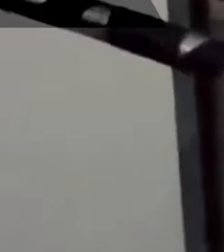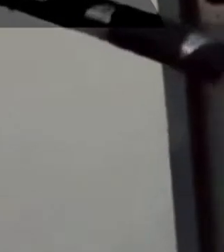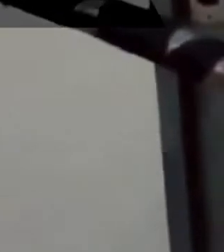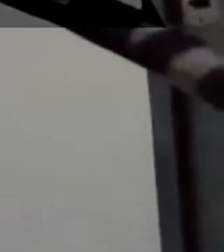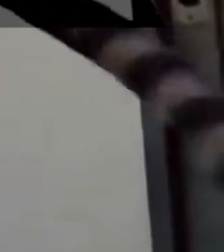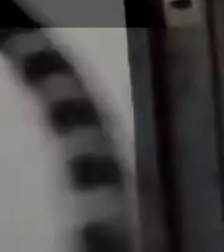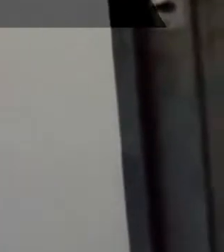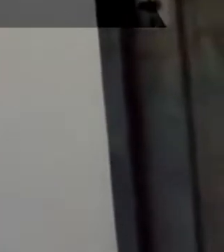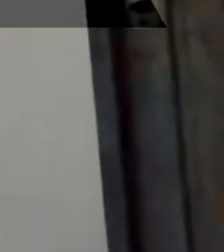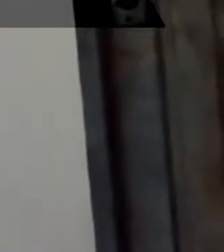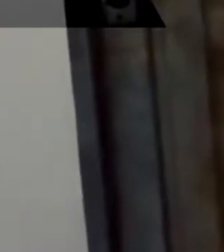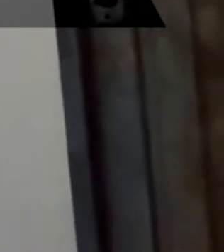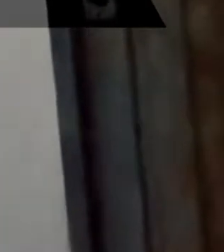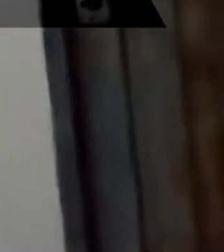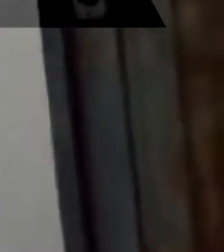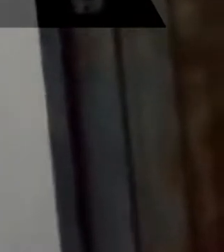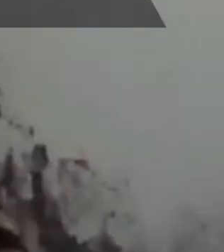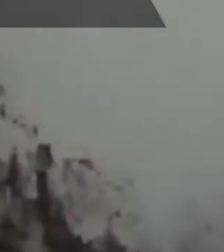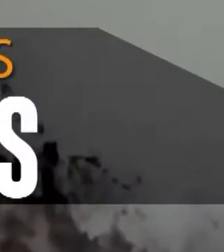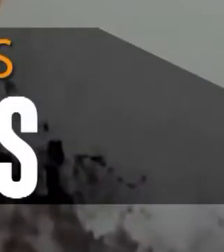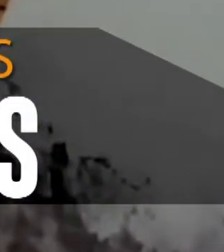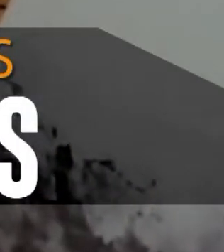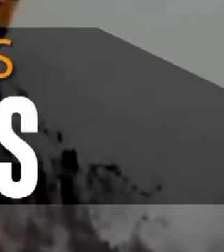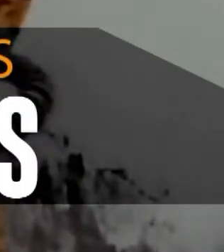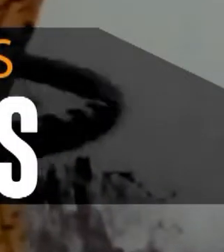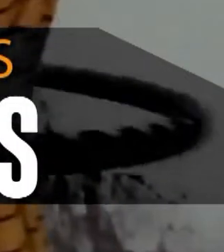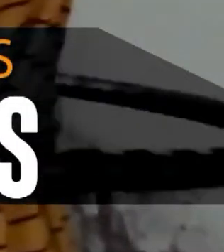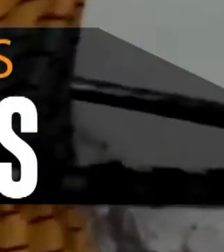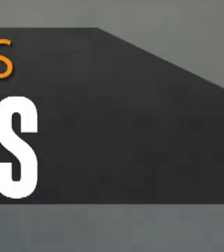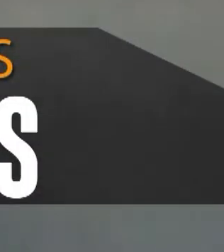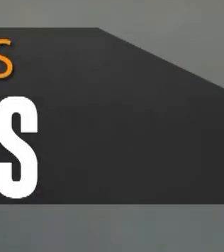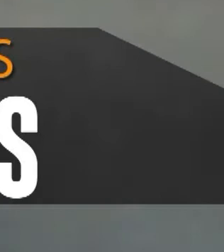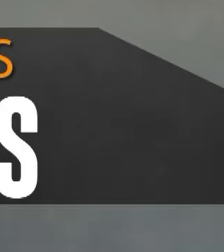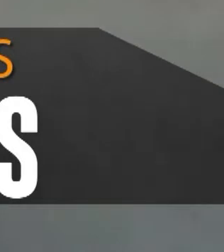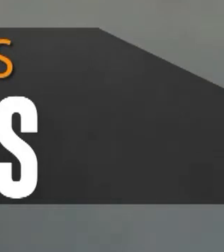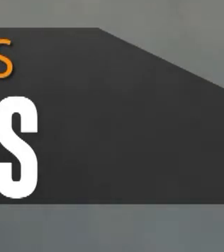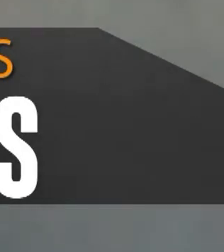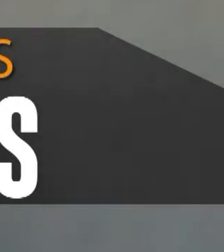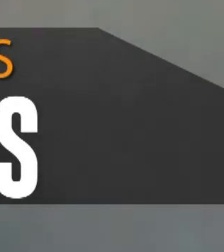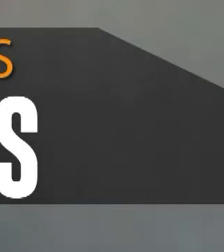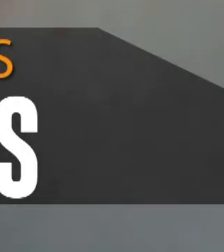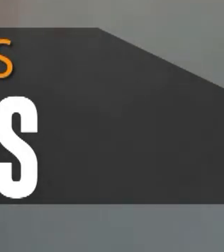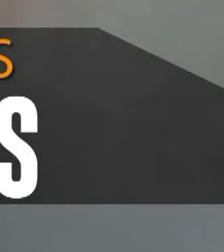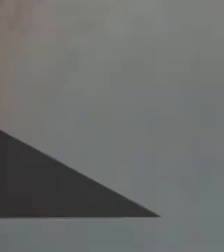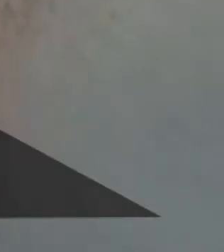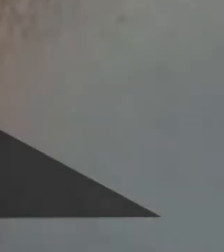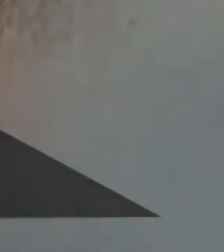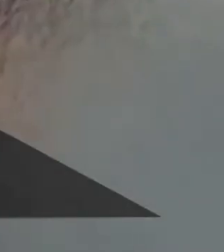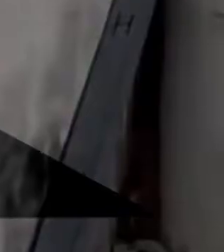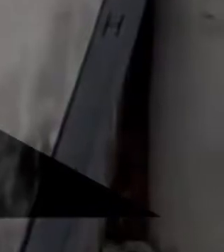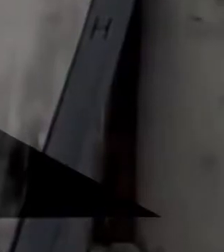sin conocerlo, le confío, prefiero estar